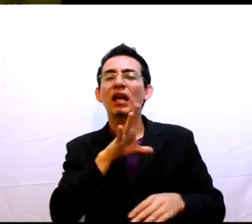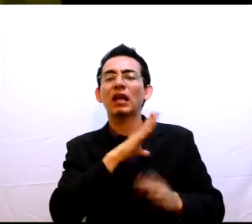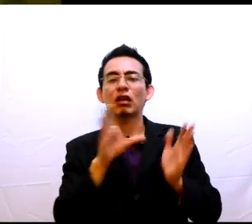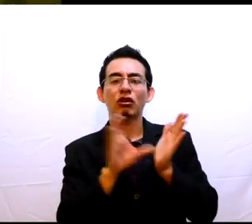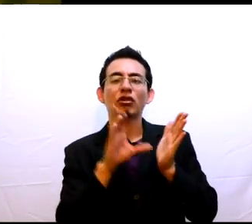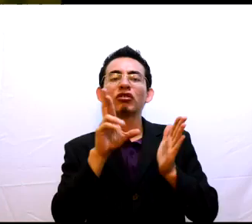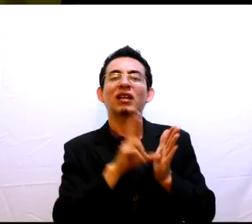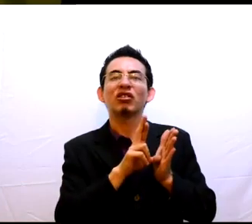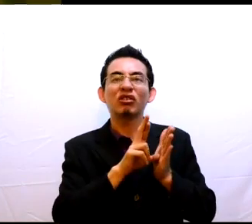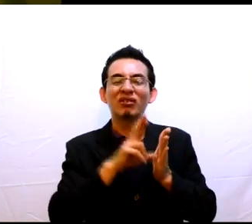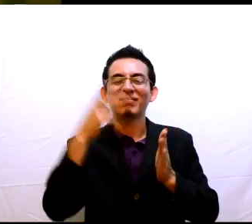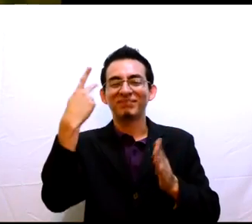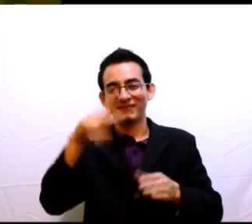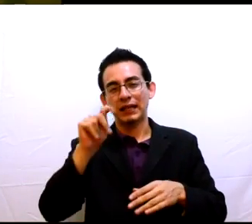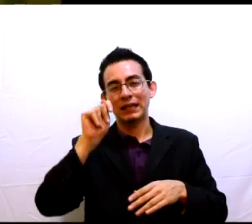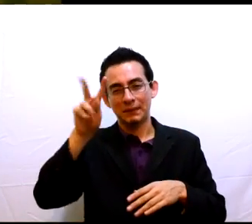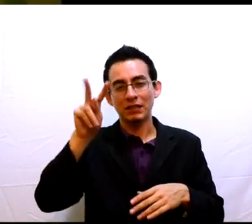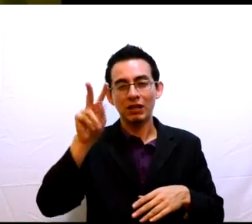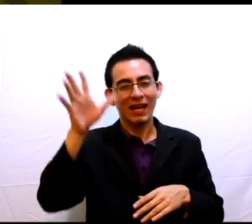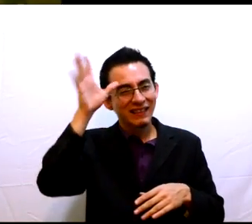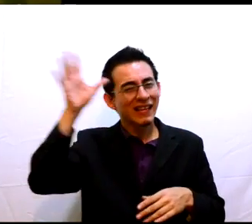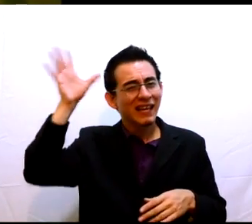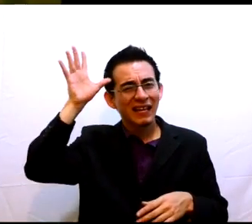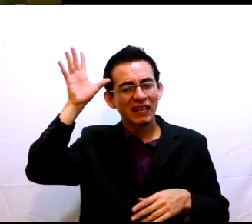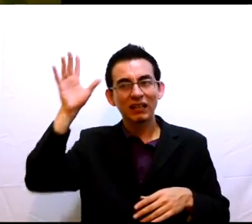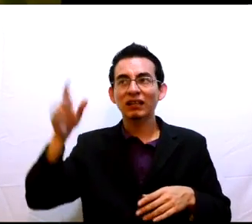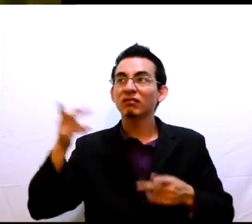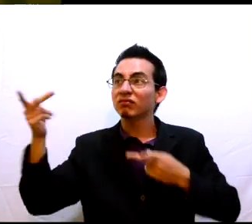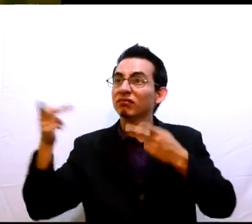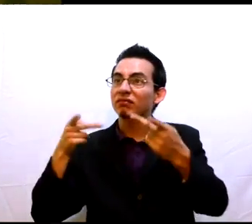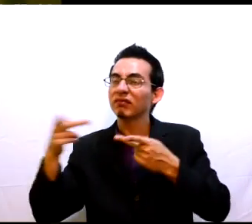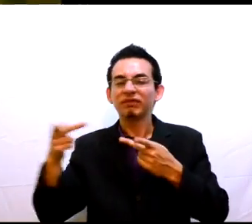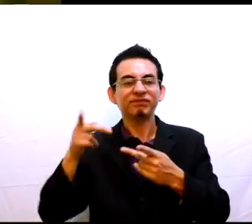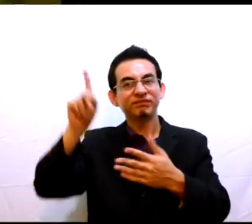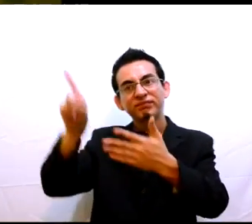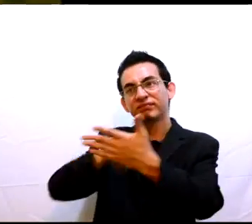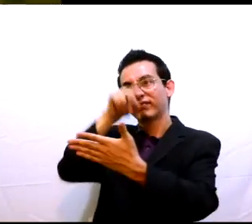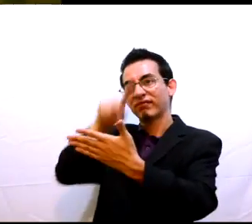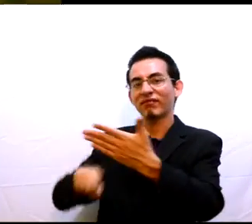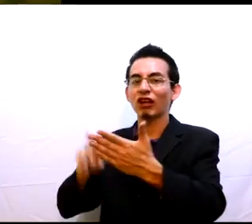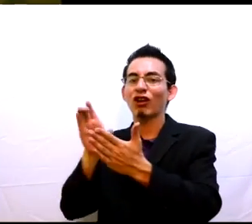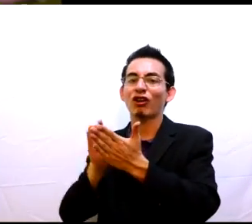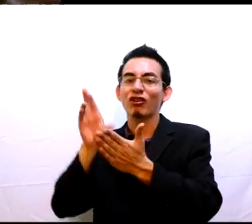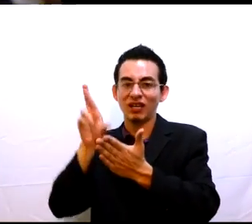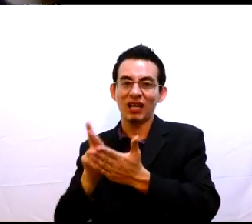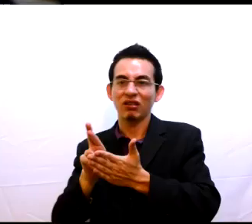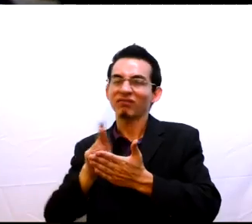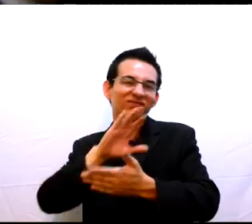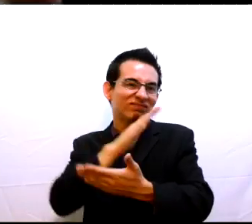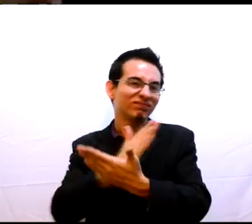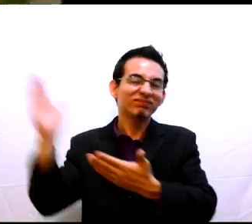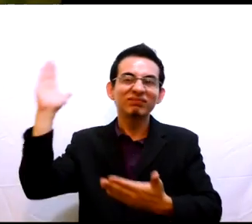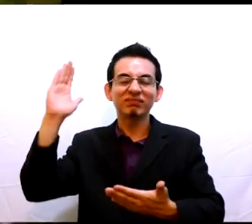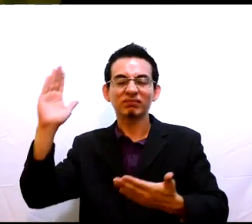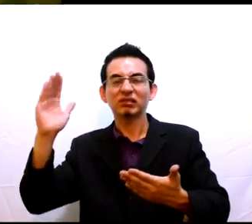contar ya esté acá porque le quisieron encajar la uña acción cobrar mar pasando sus spots de sus empresas que